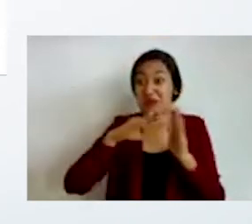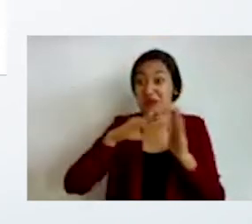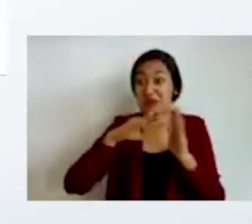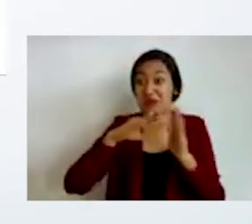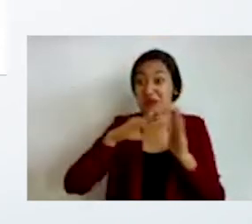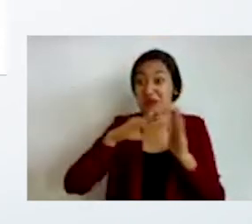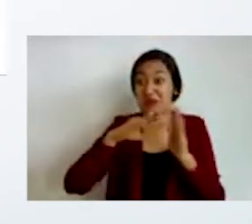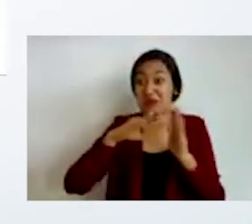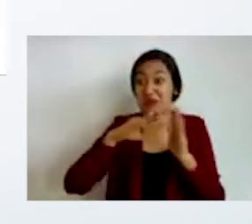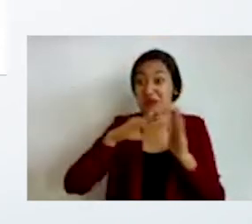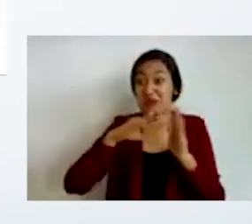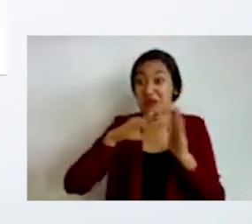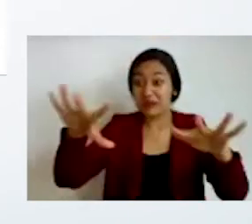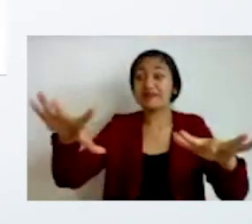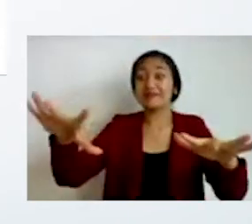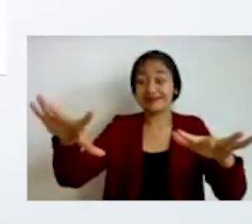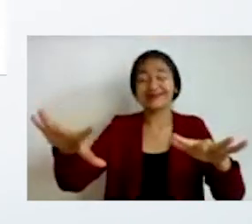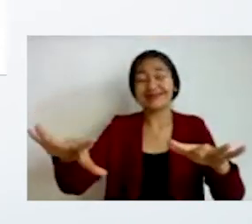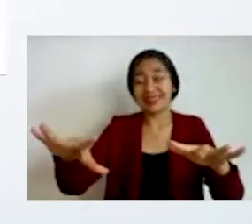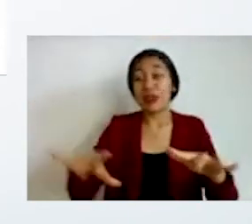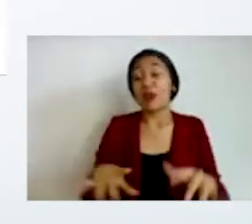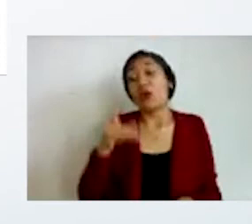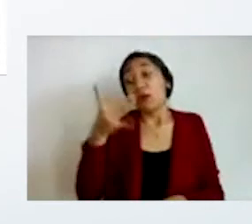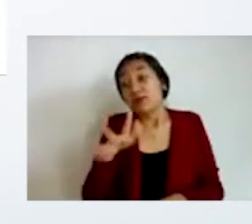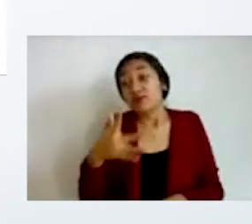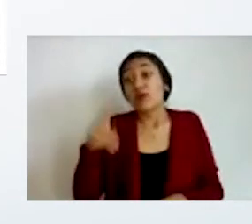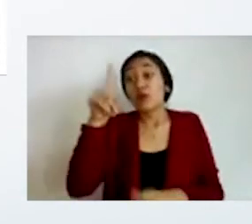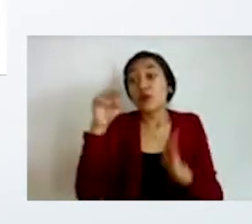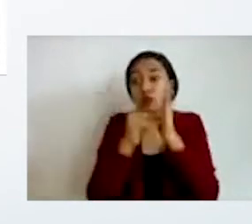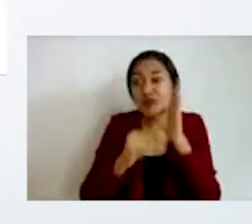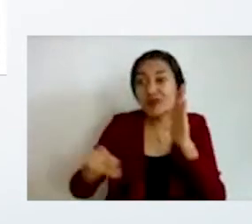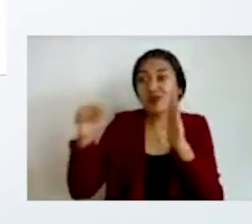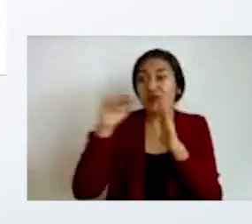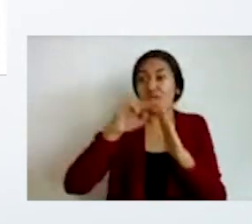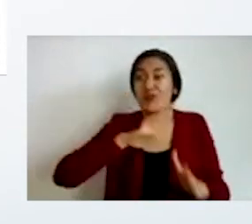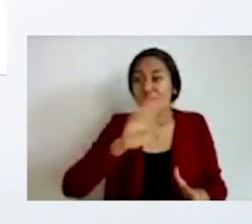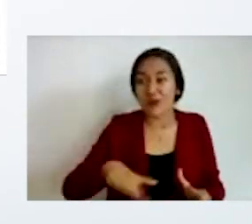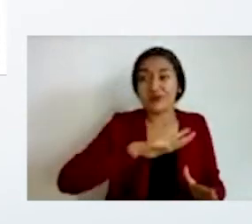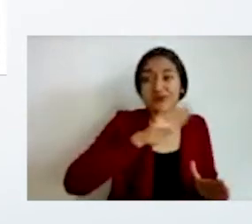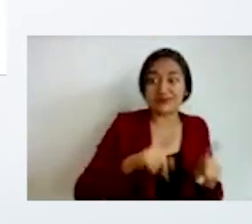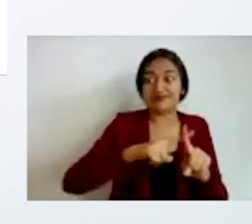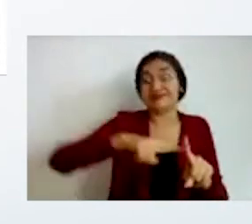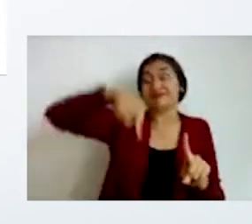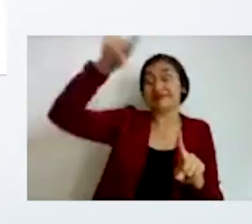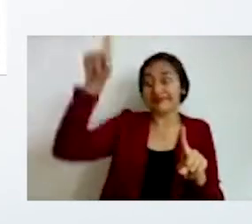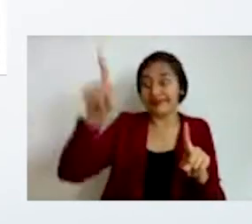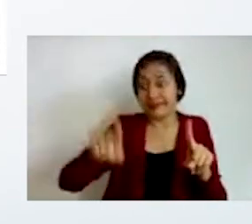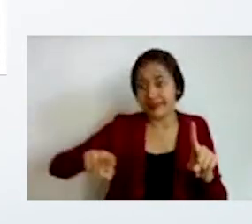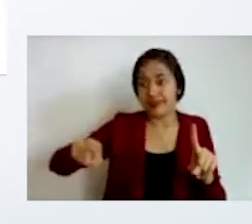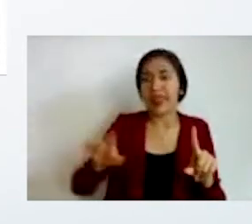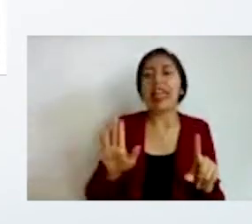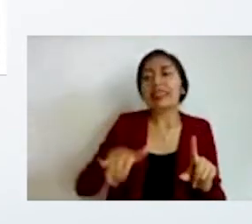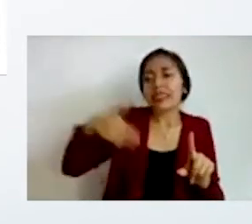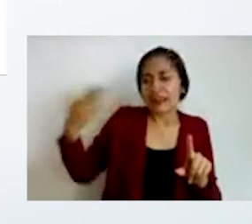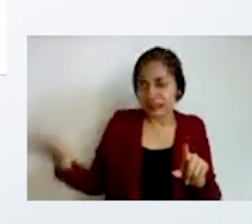1 millón de muertes totales. La gráfica superior del lado derecho nos dice si hubiese un